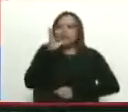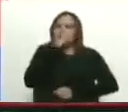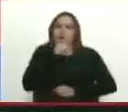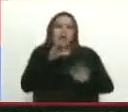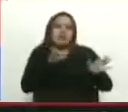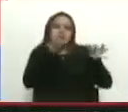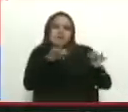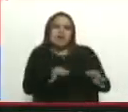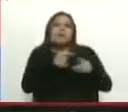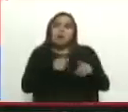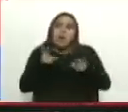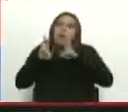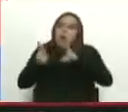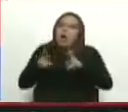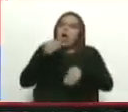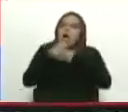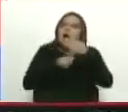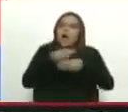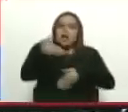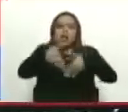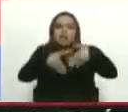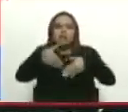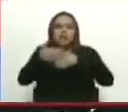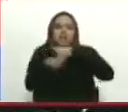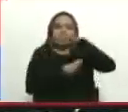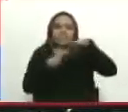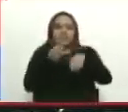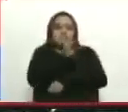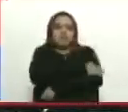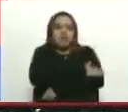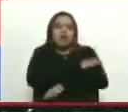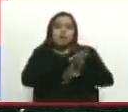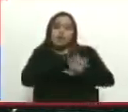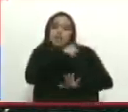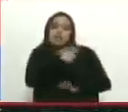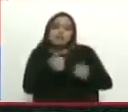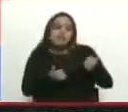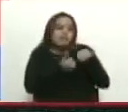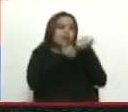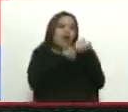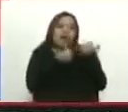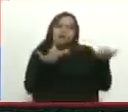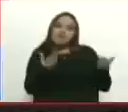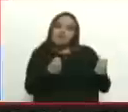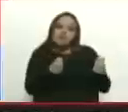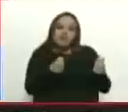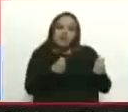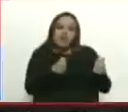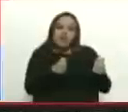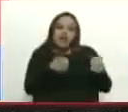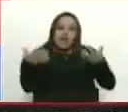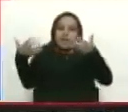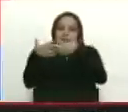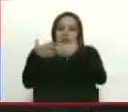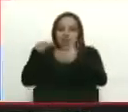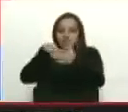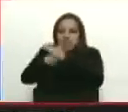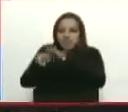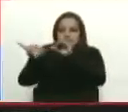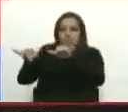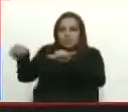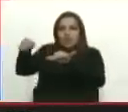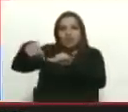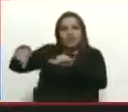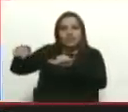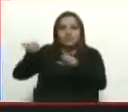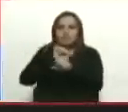nos conviene que haya elecciones primarias porque eso va a contribuir muchísimo, muchísimo, muchísimo a las peleas internas de ellos.